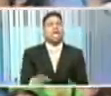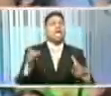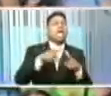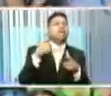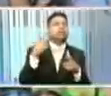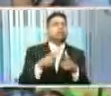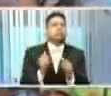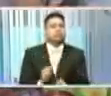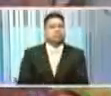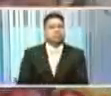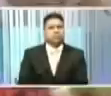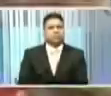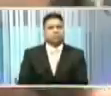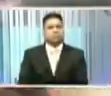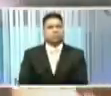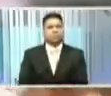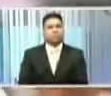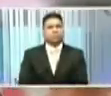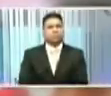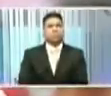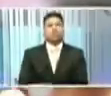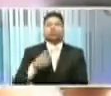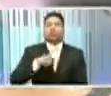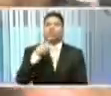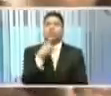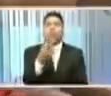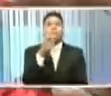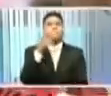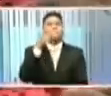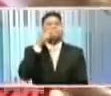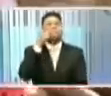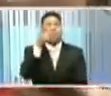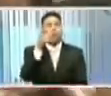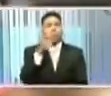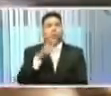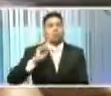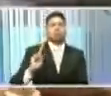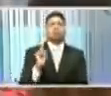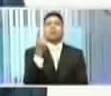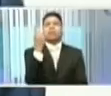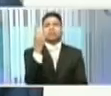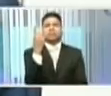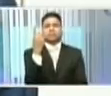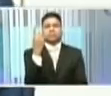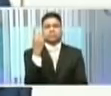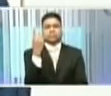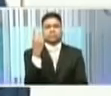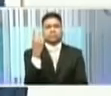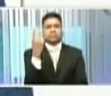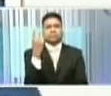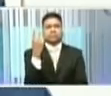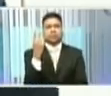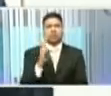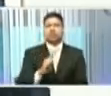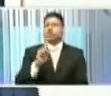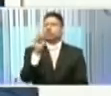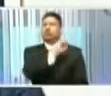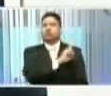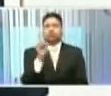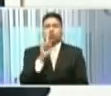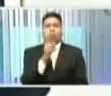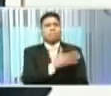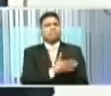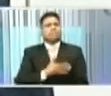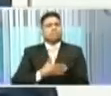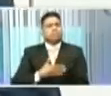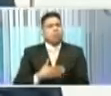Entonces, yo le digo al pueblo, una vez más, no podemos caer